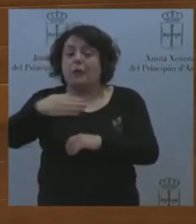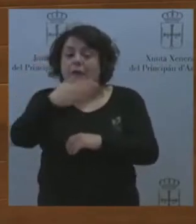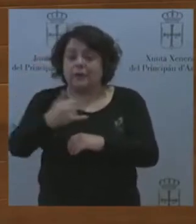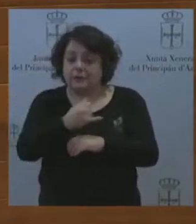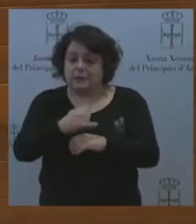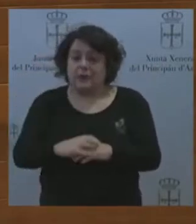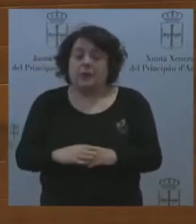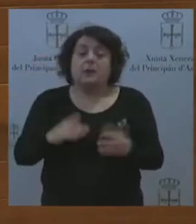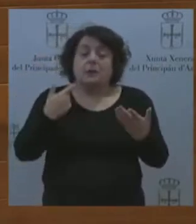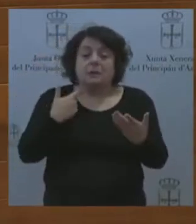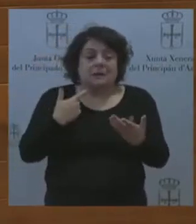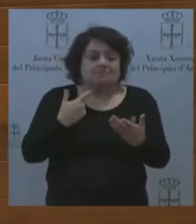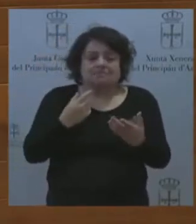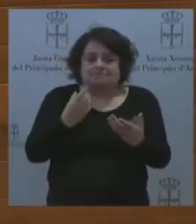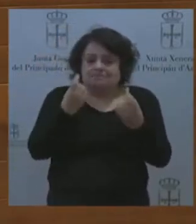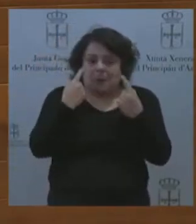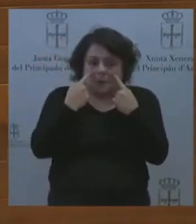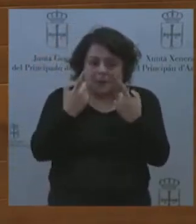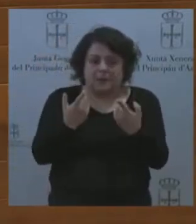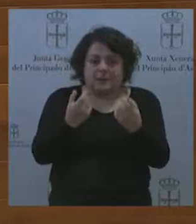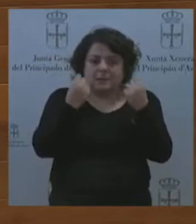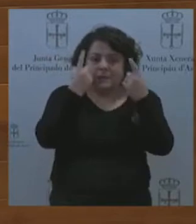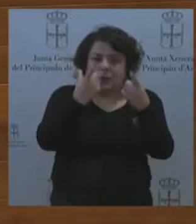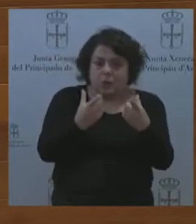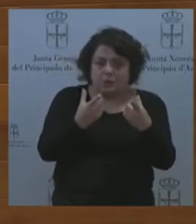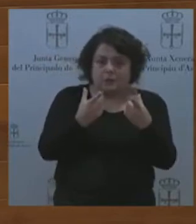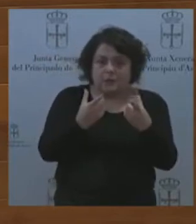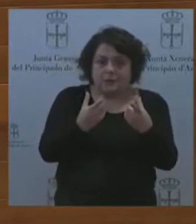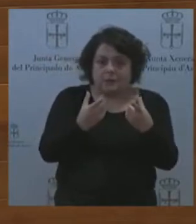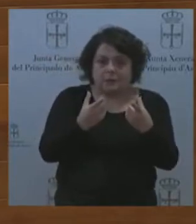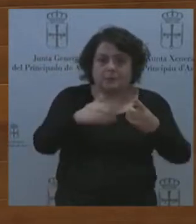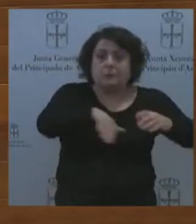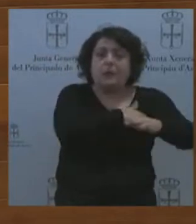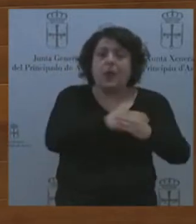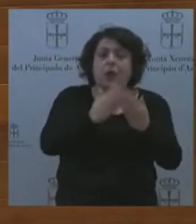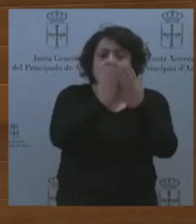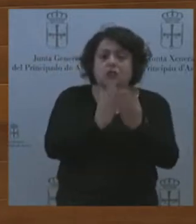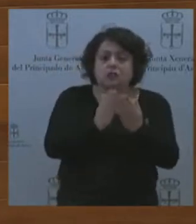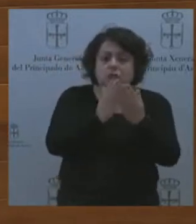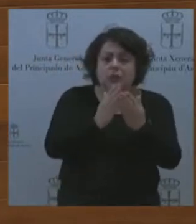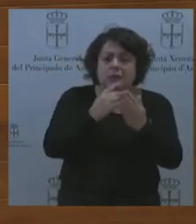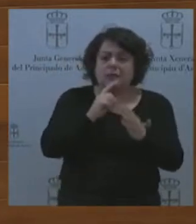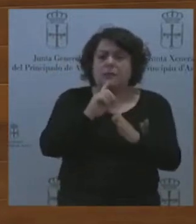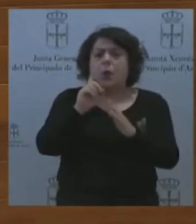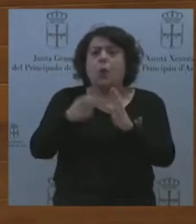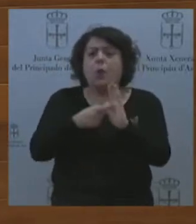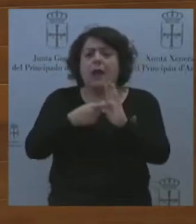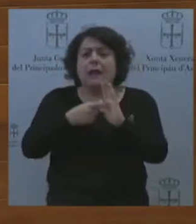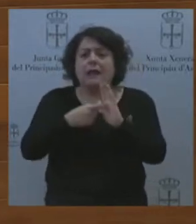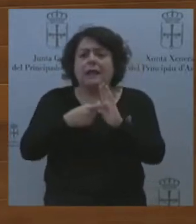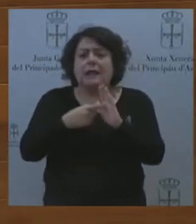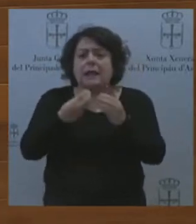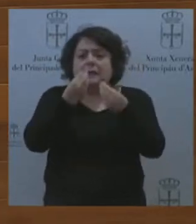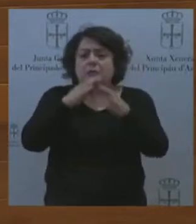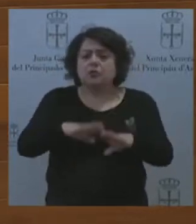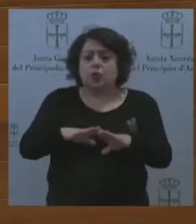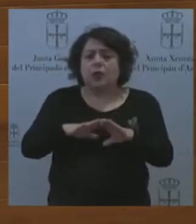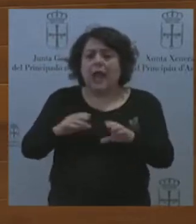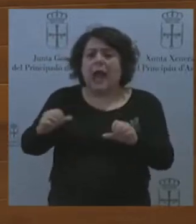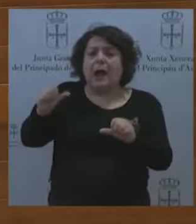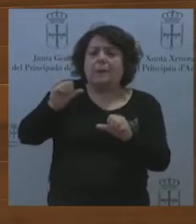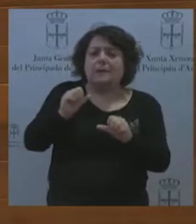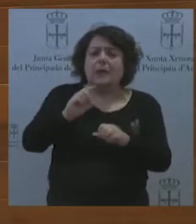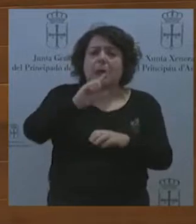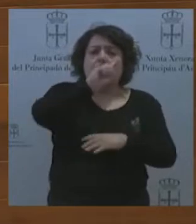van a verse sometidos a una ley que estudia la historia a partir de 1812 o que cita como una anécdota los años